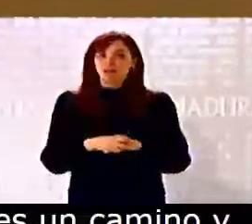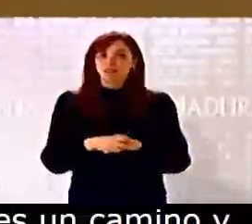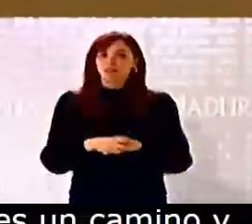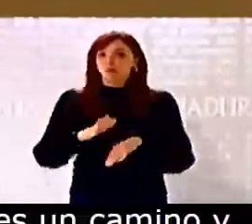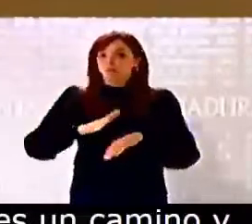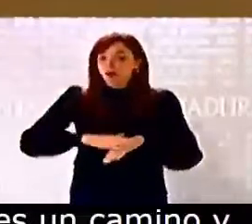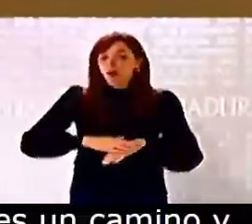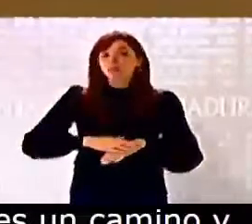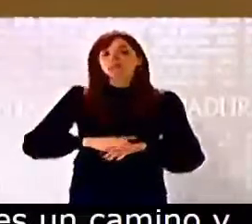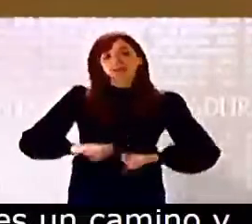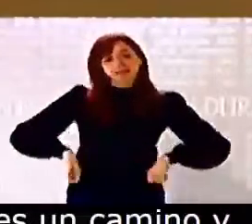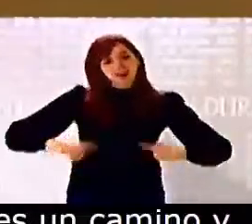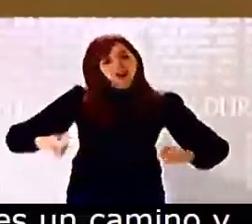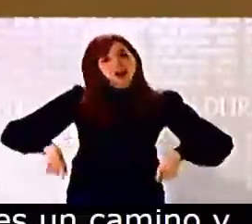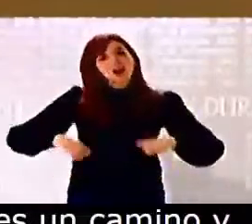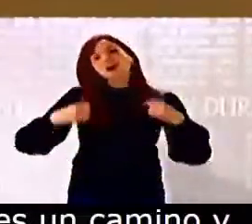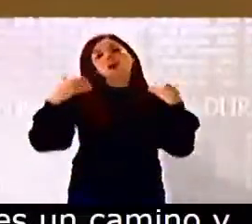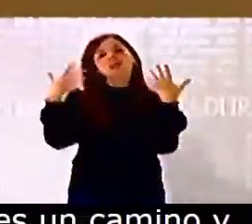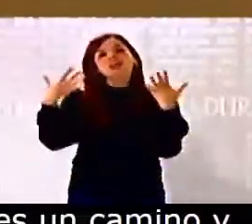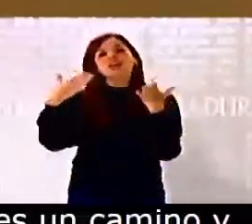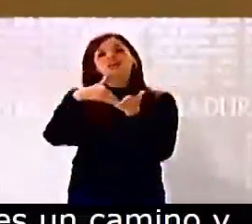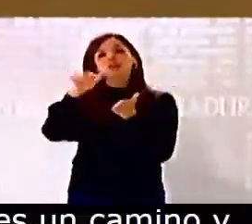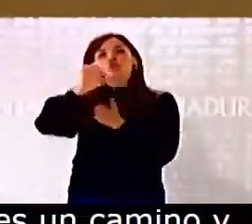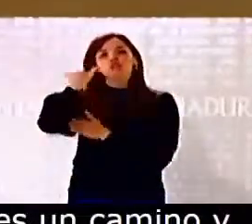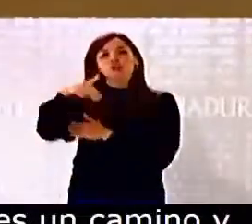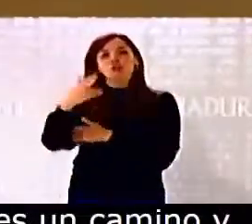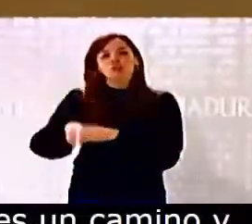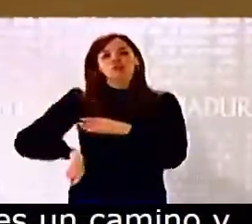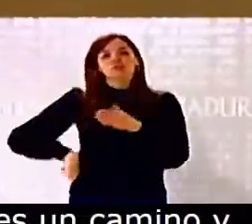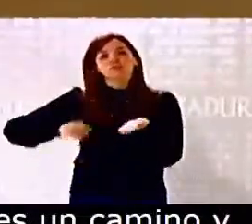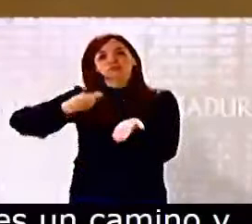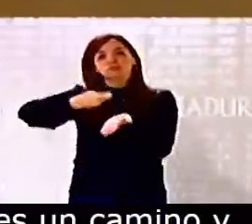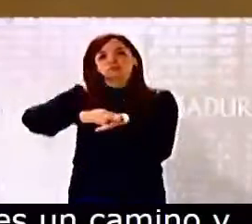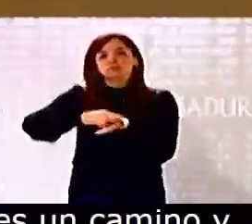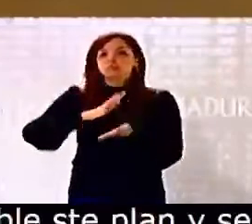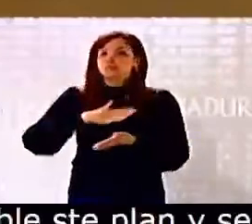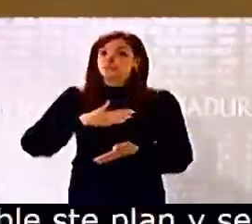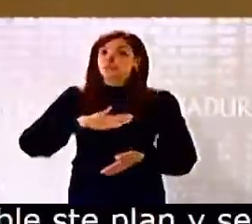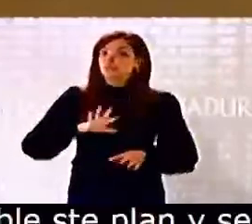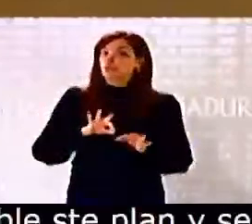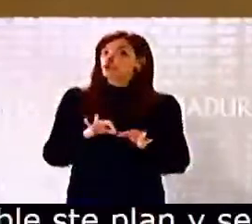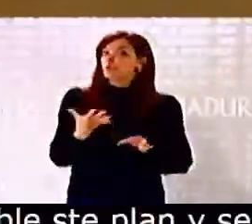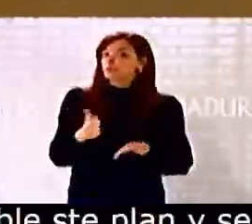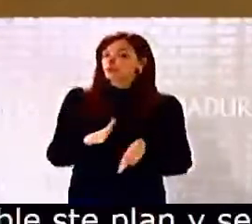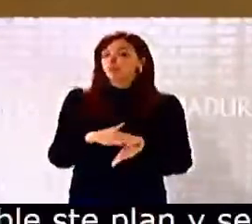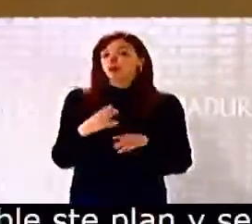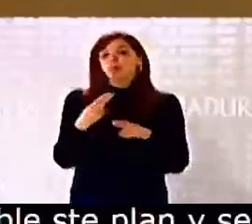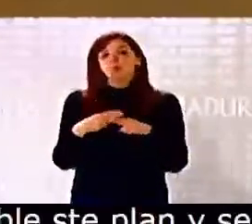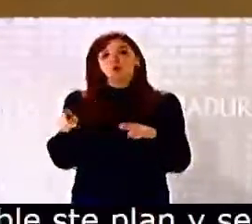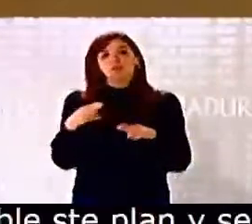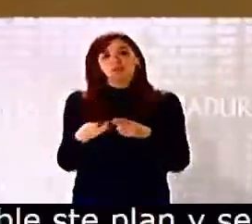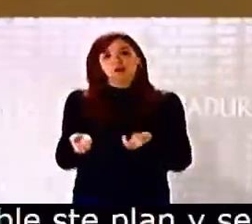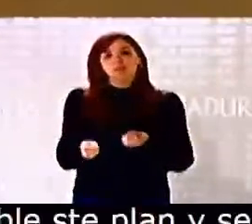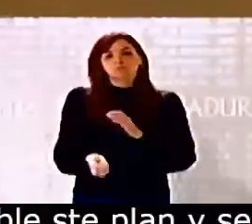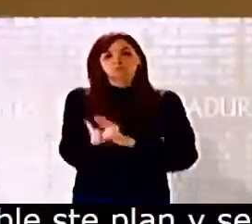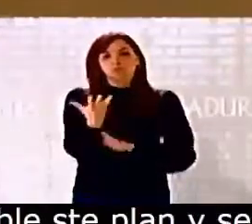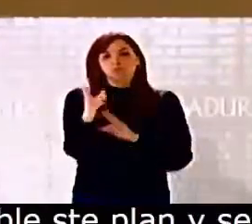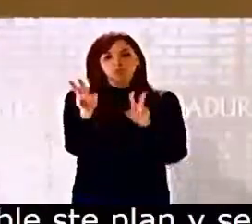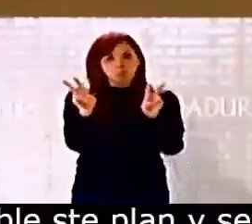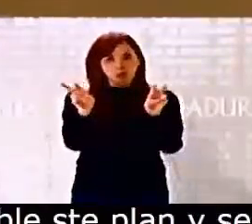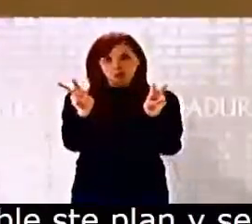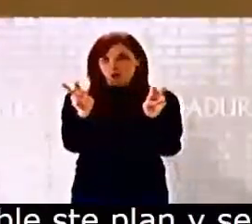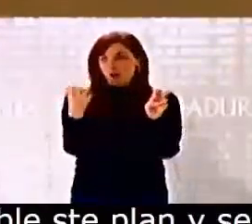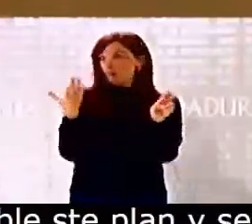hora de ejecutar esos 10 millones de euros que vamos a poner, afortunadamente, al servicio de unas políticas que no existían y